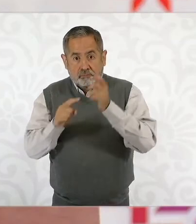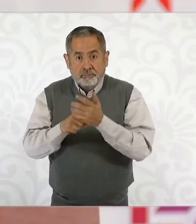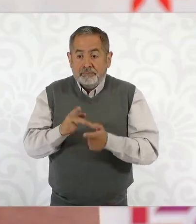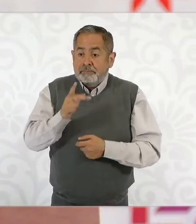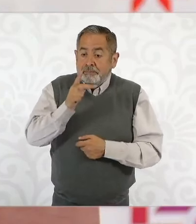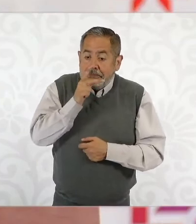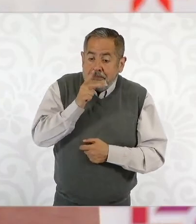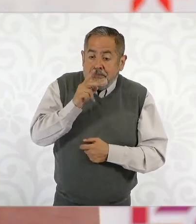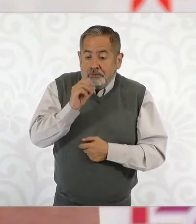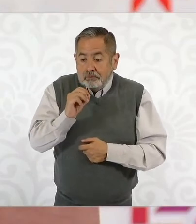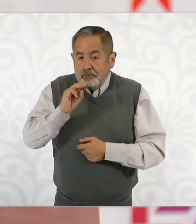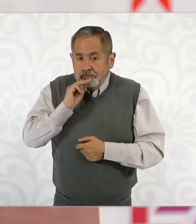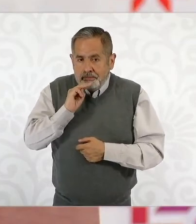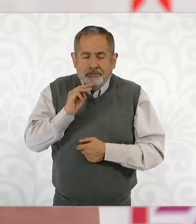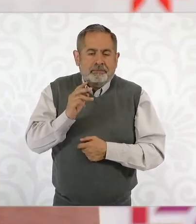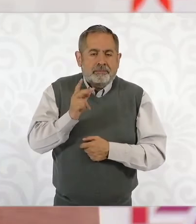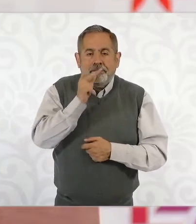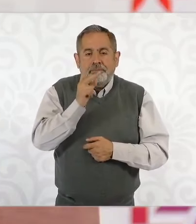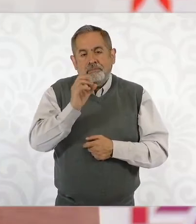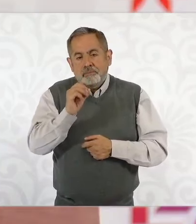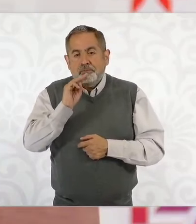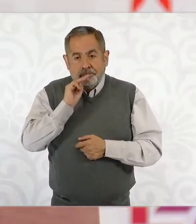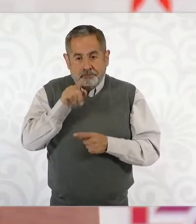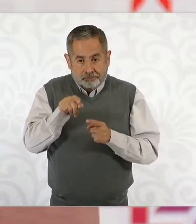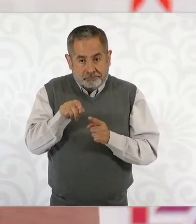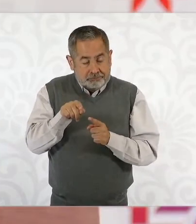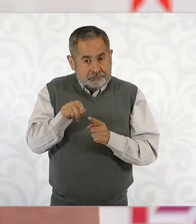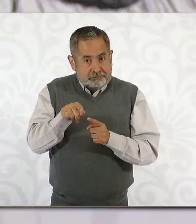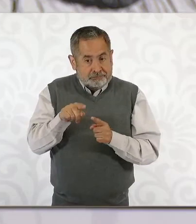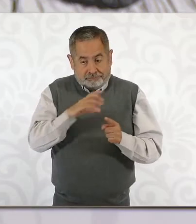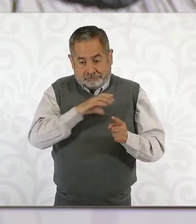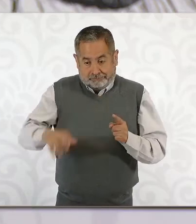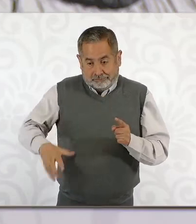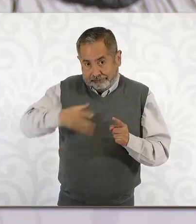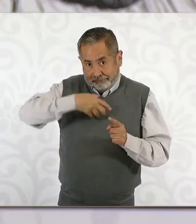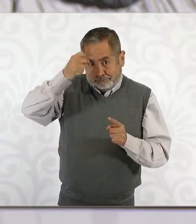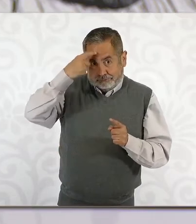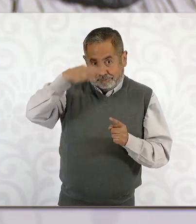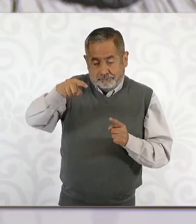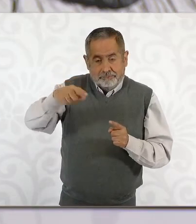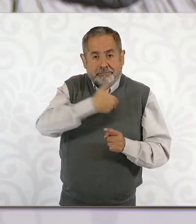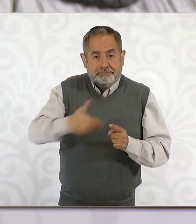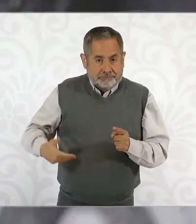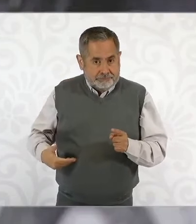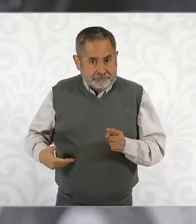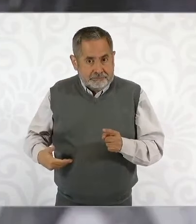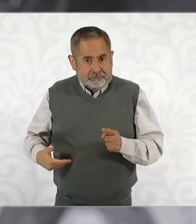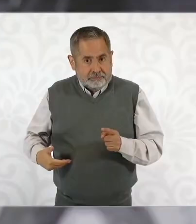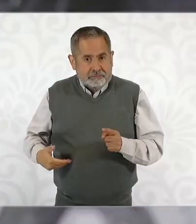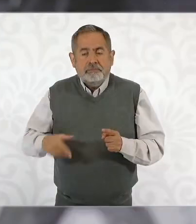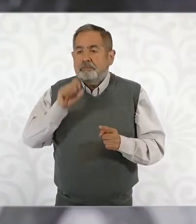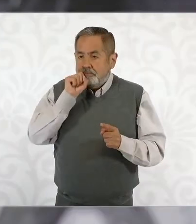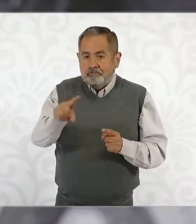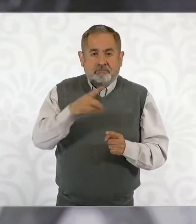candidato, padre o madre, mamá o papá, padre o madre de el candidato a presidente o presidenta